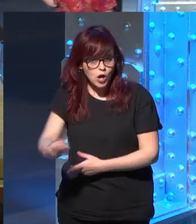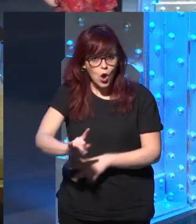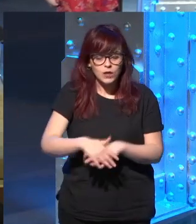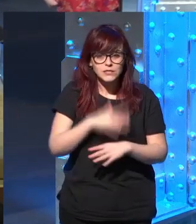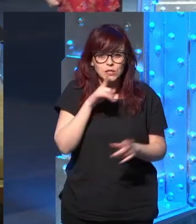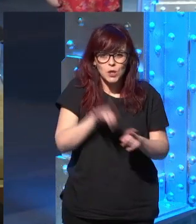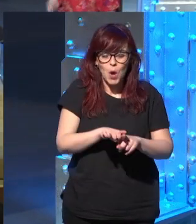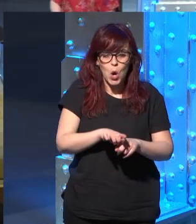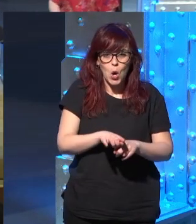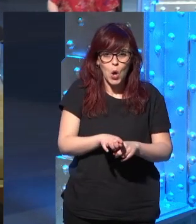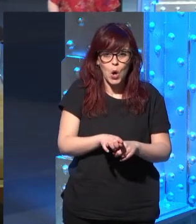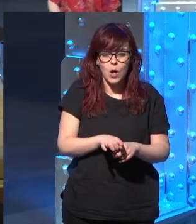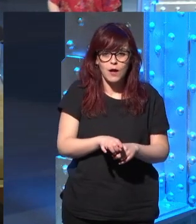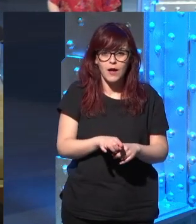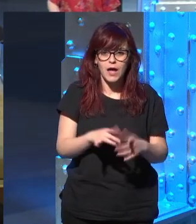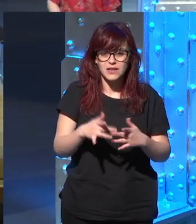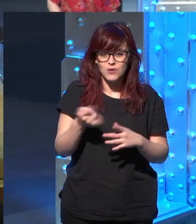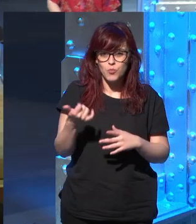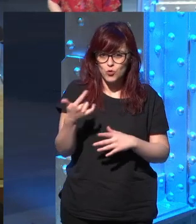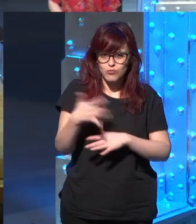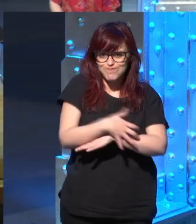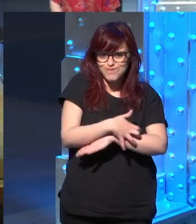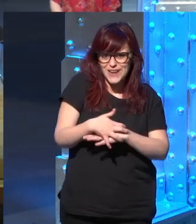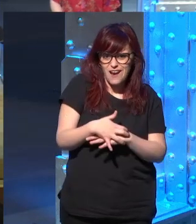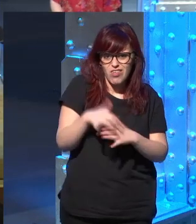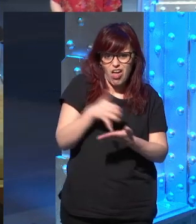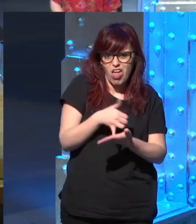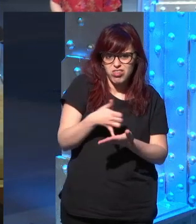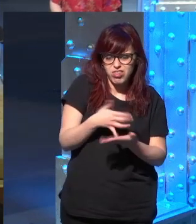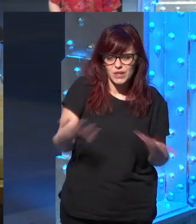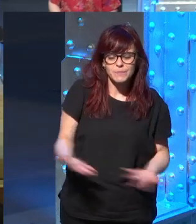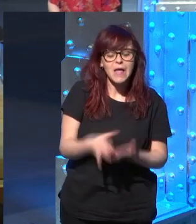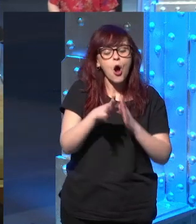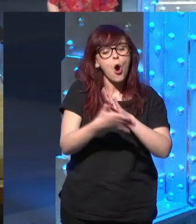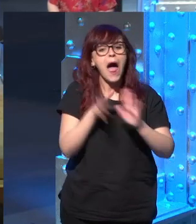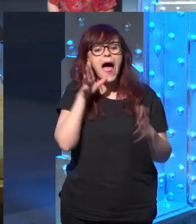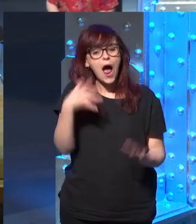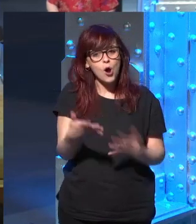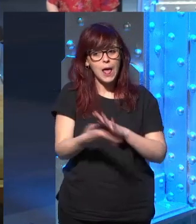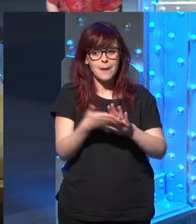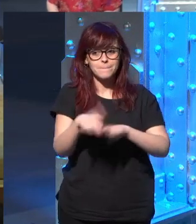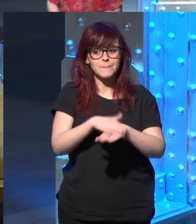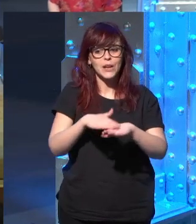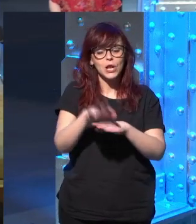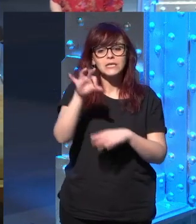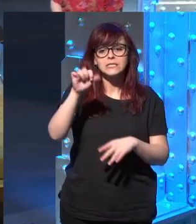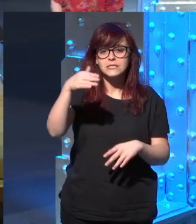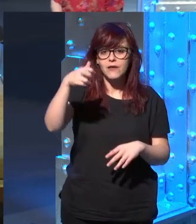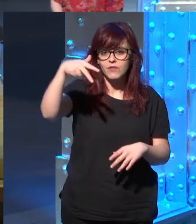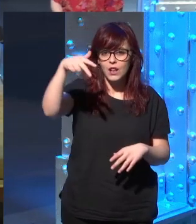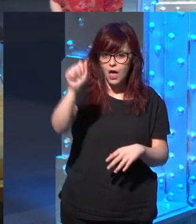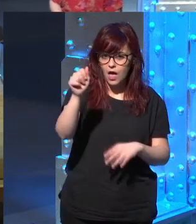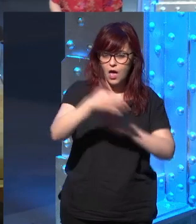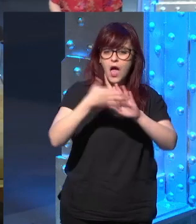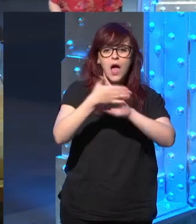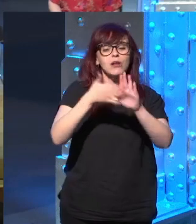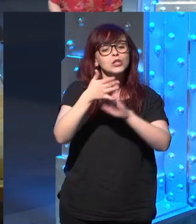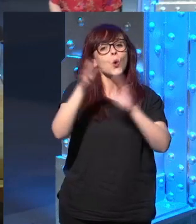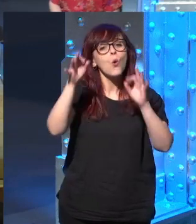tiene que ver también eso con la precariedad, por supuesto. Uh-huh. Oye, ahora que estamos... perdona, Sabina, que querías comentar algo. Bueno, que el otro